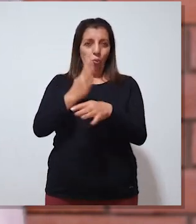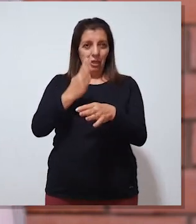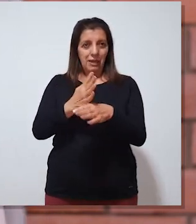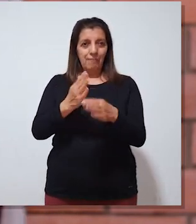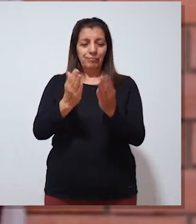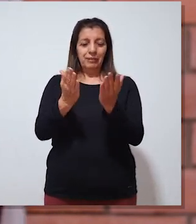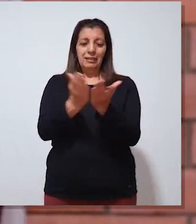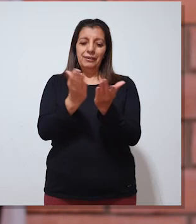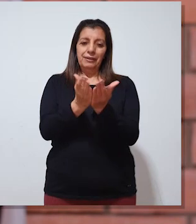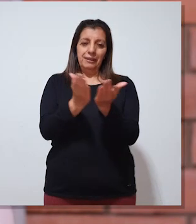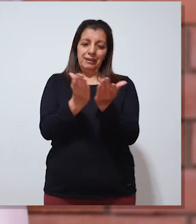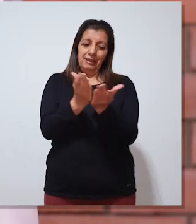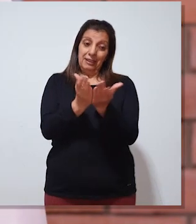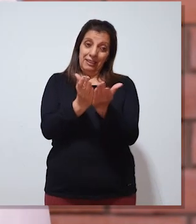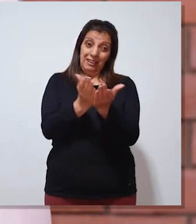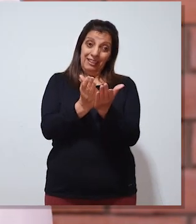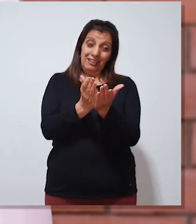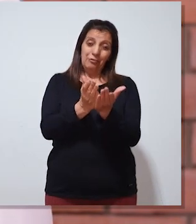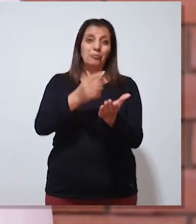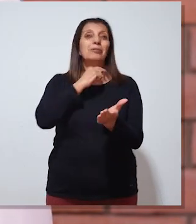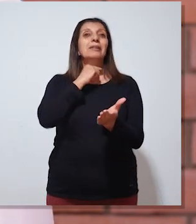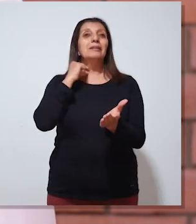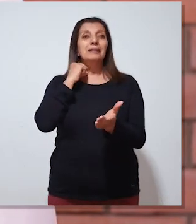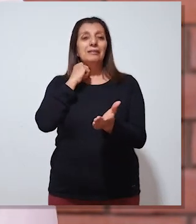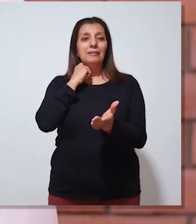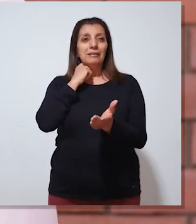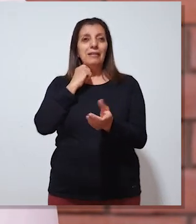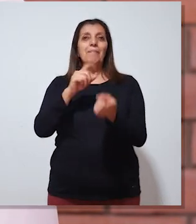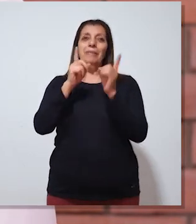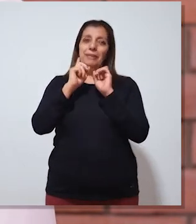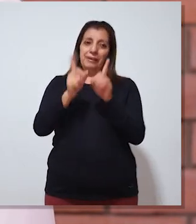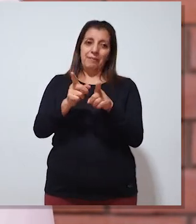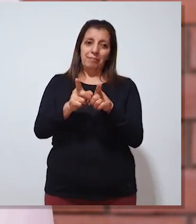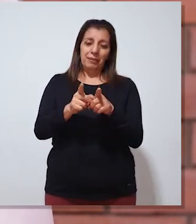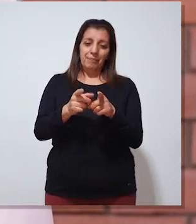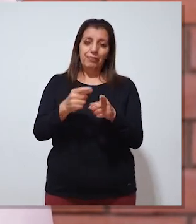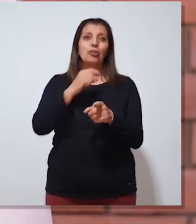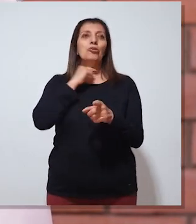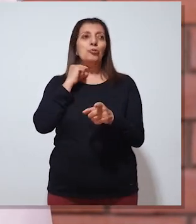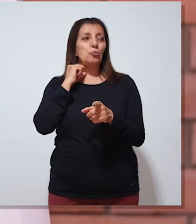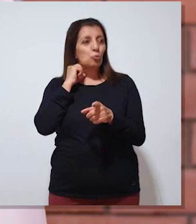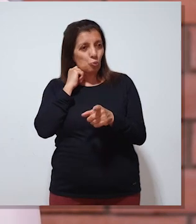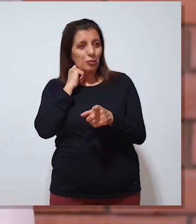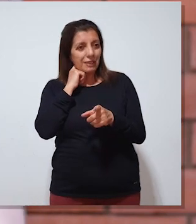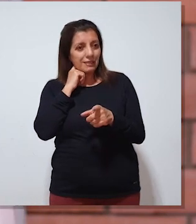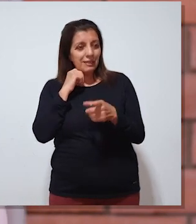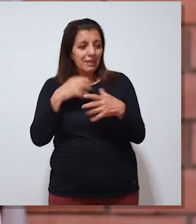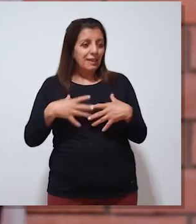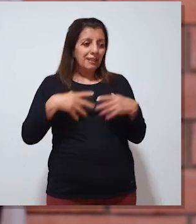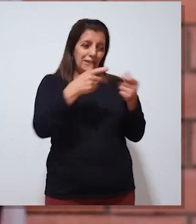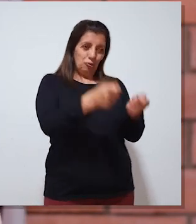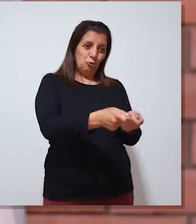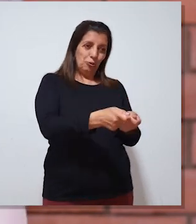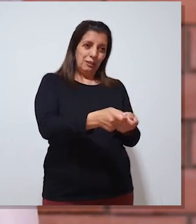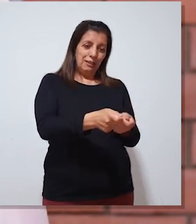Quiero también confiarle la vida de nuestros formadores, de los jóvenes seminaristas, de sus familias